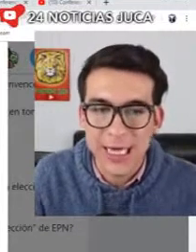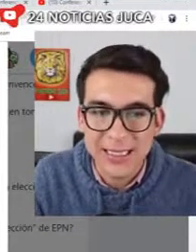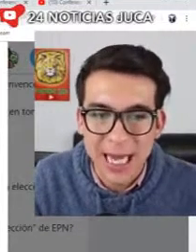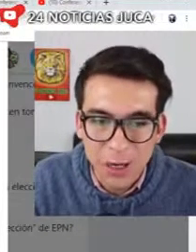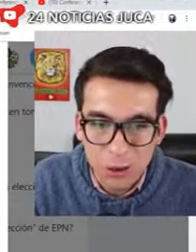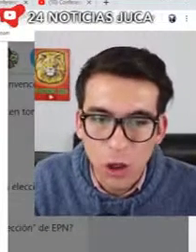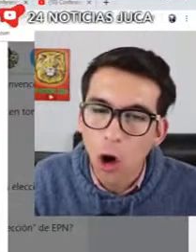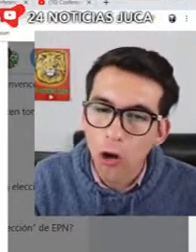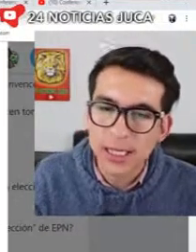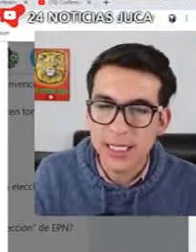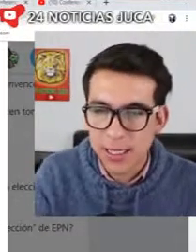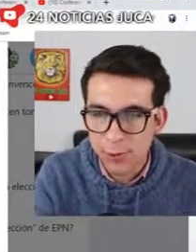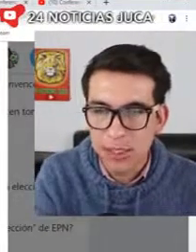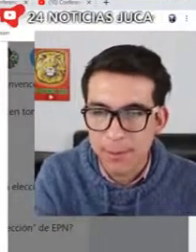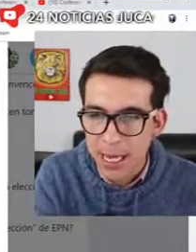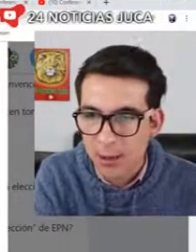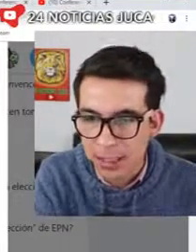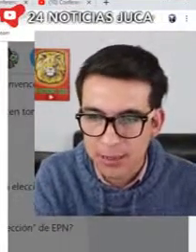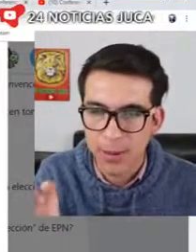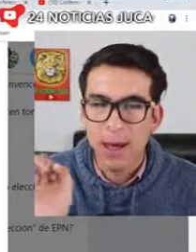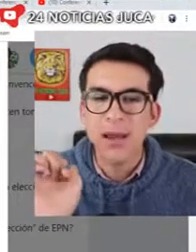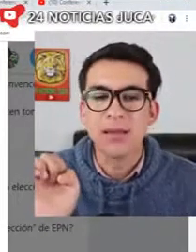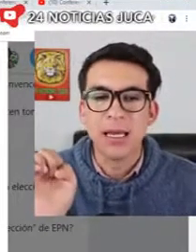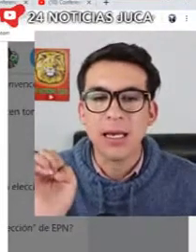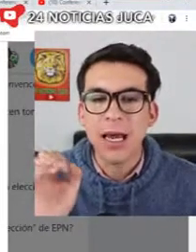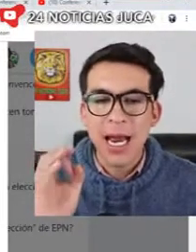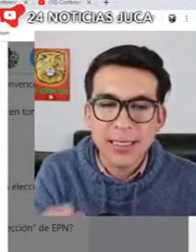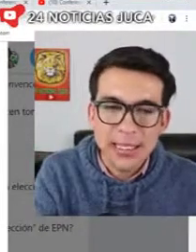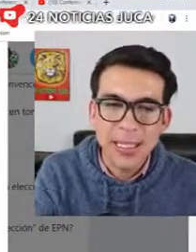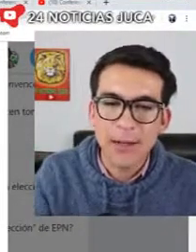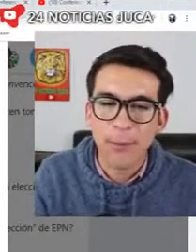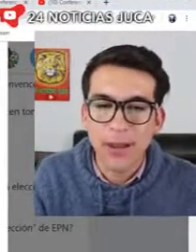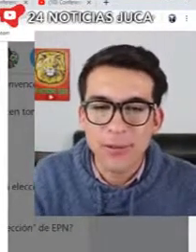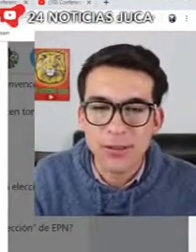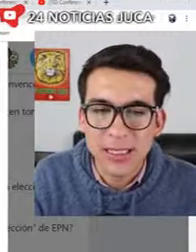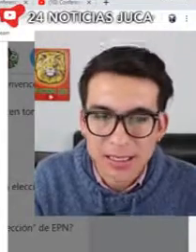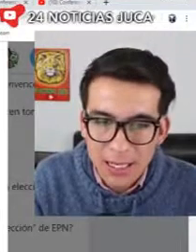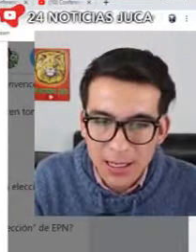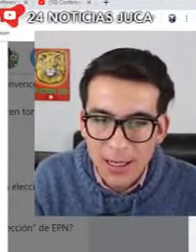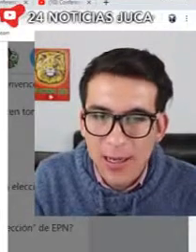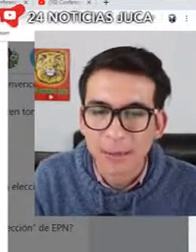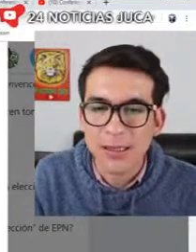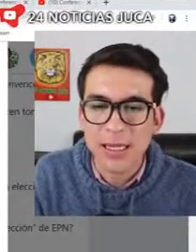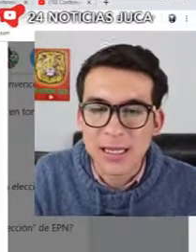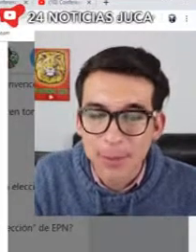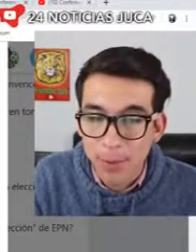los 6 años o decidimos cambiarlo anticipadamente. Es decir,